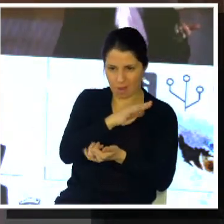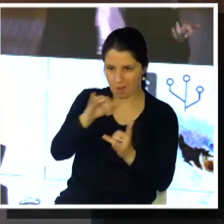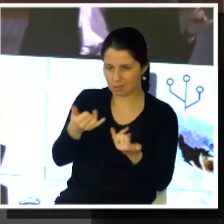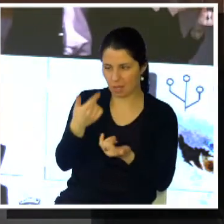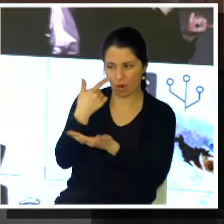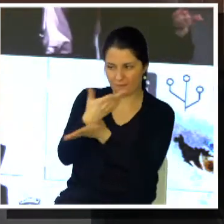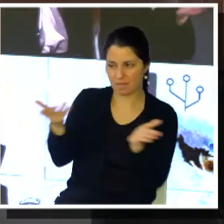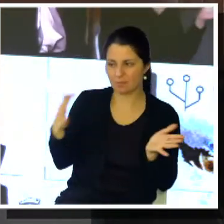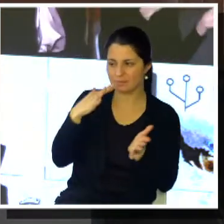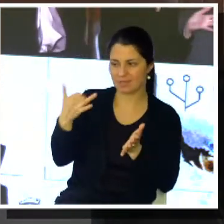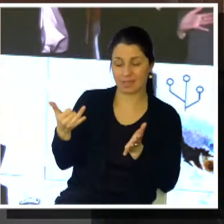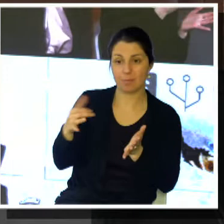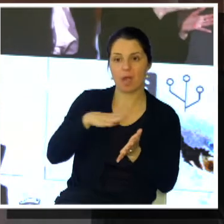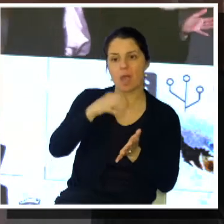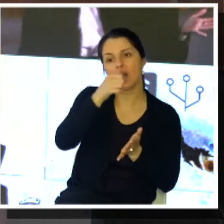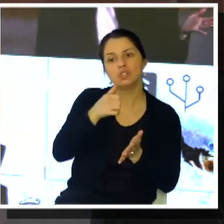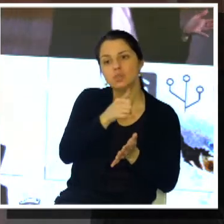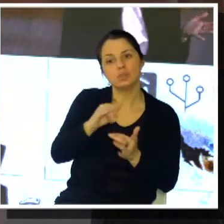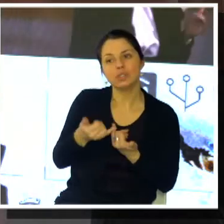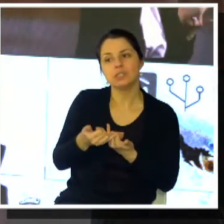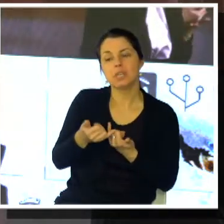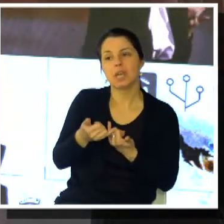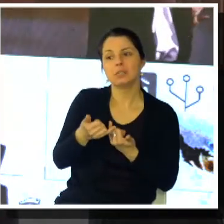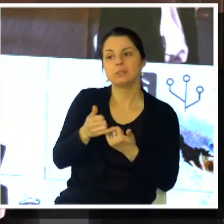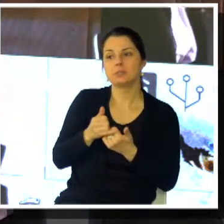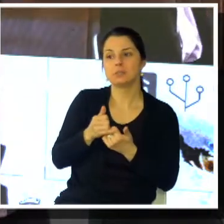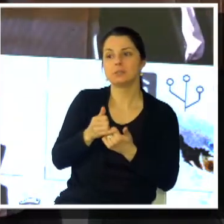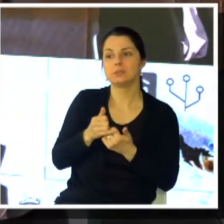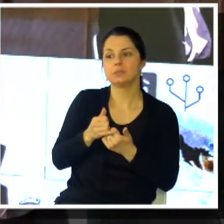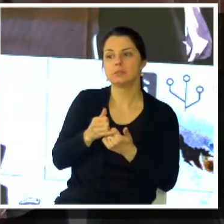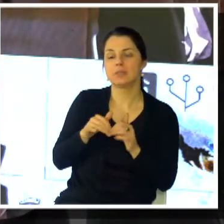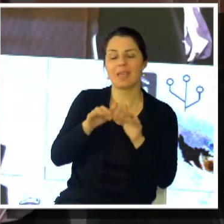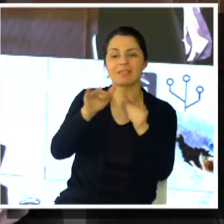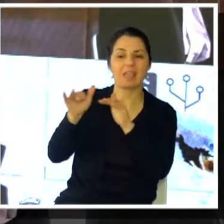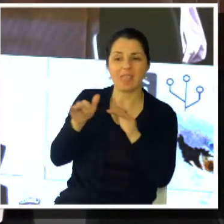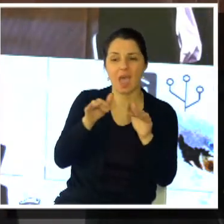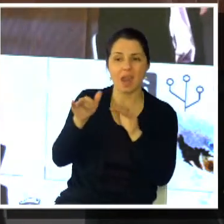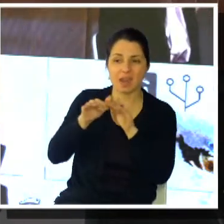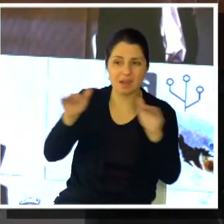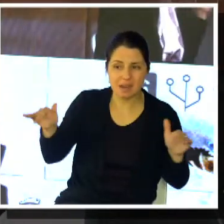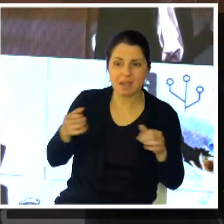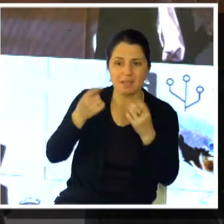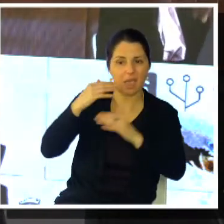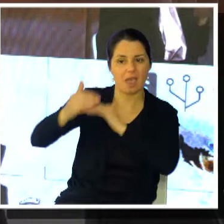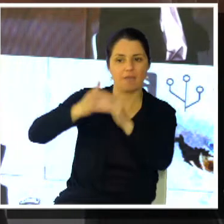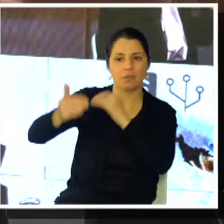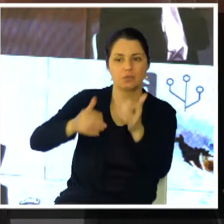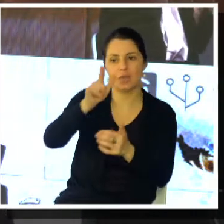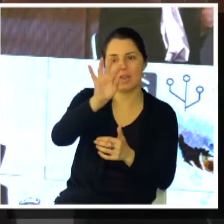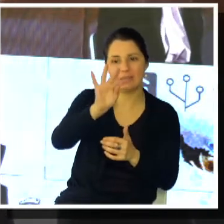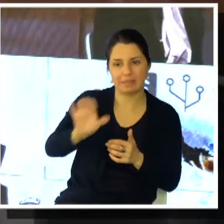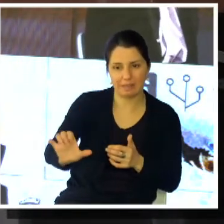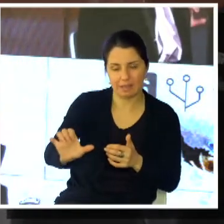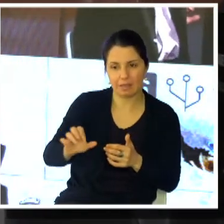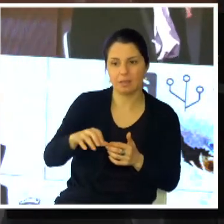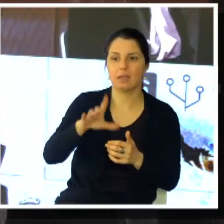mostrar algunos ejemplos. Hay soluciones, básicamente los estándares que dan evolución a la red LTE, el de Narrowband IoT y el